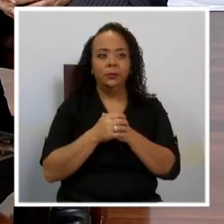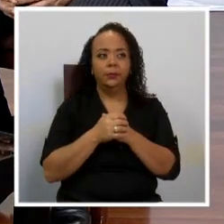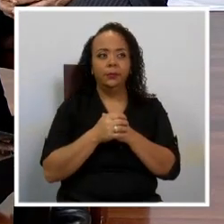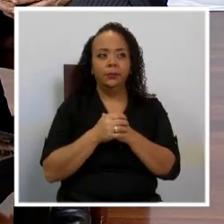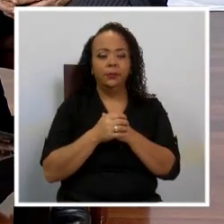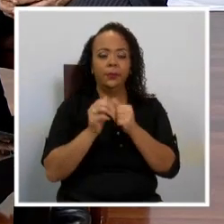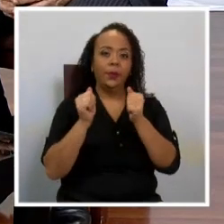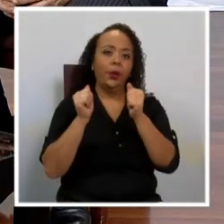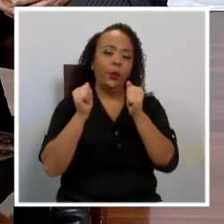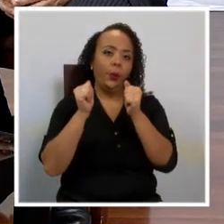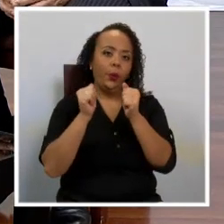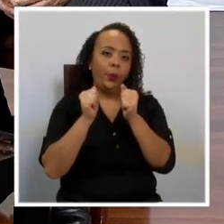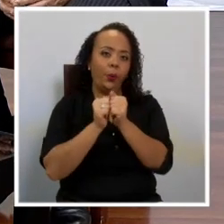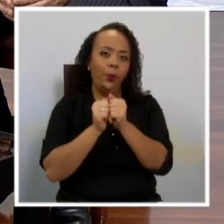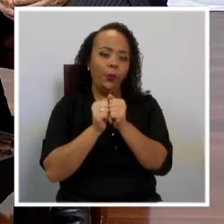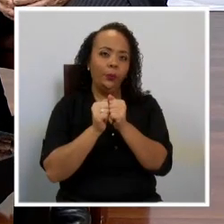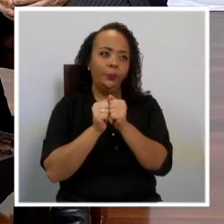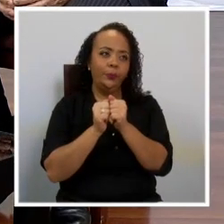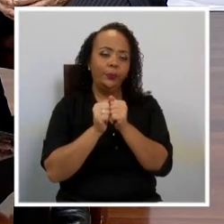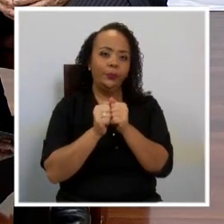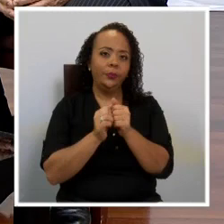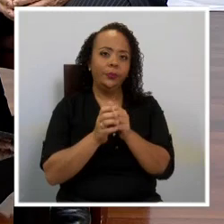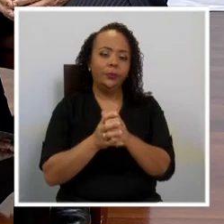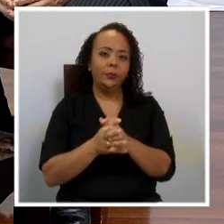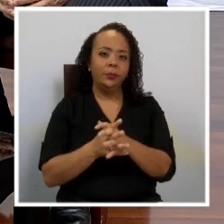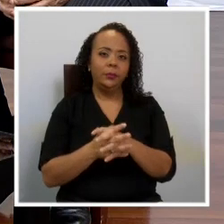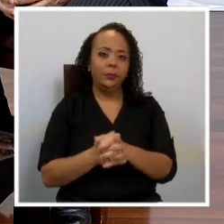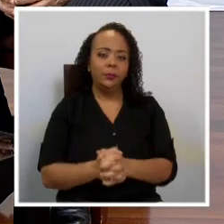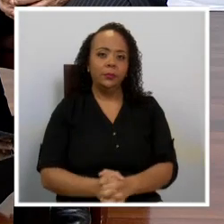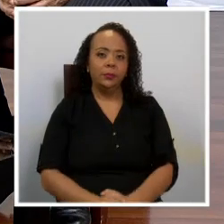con las